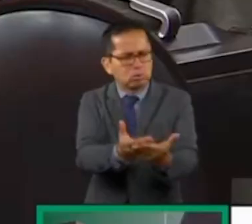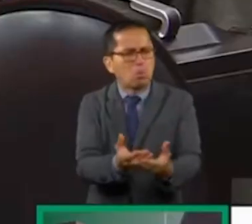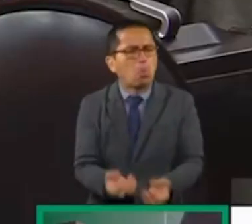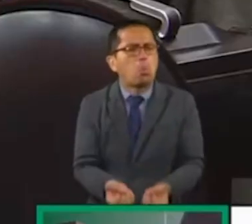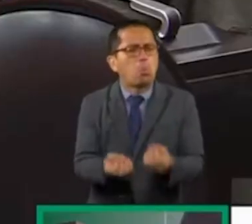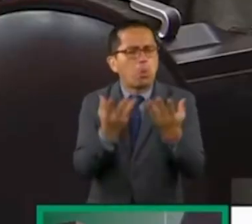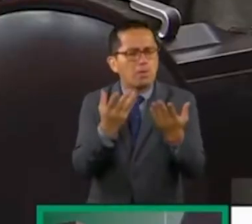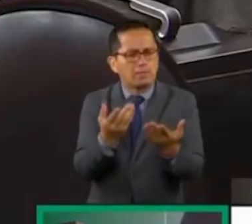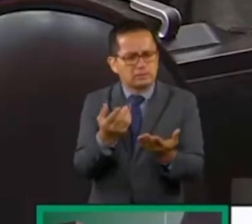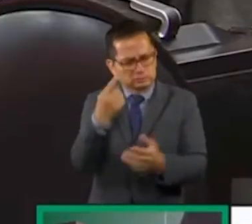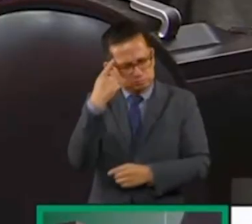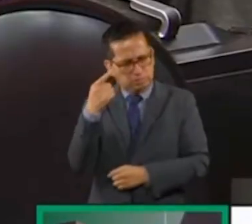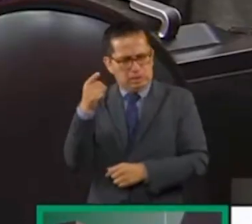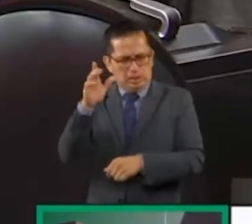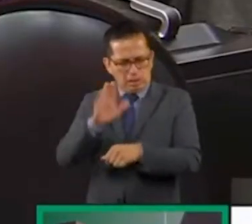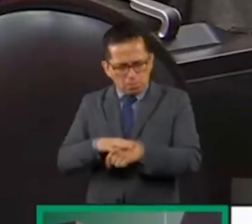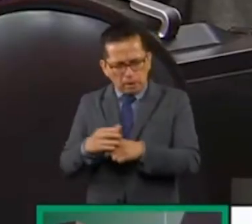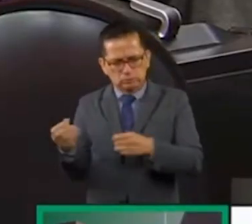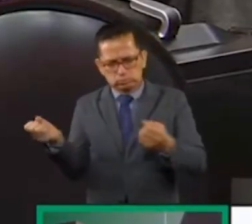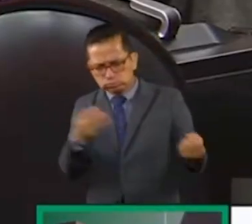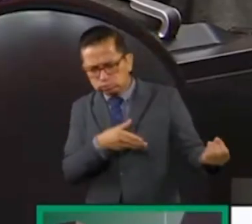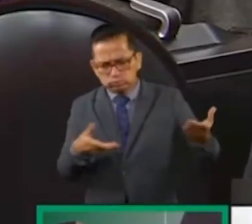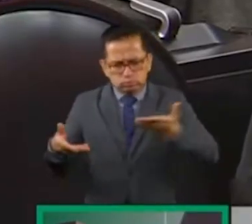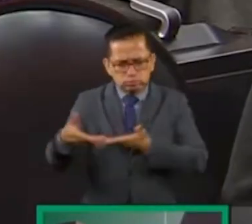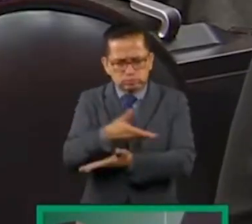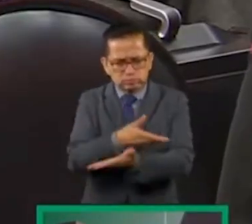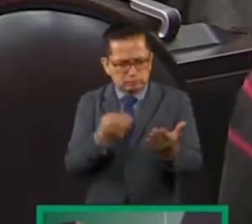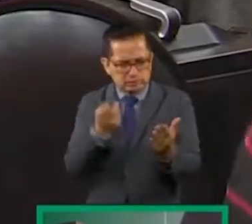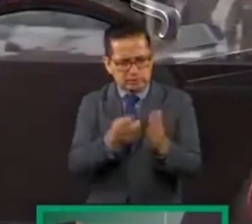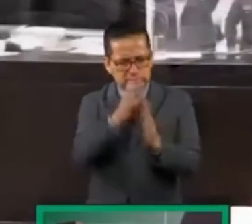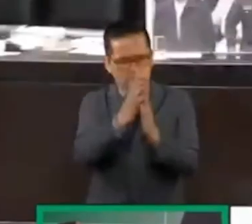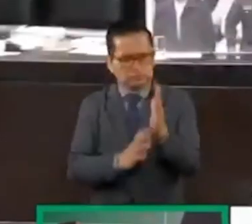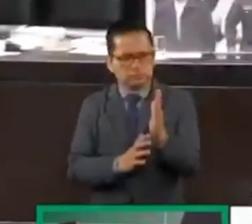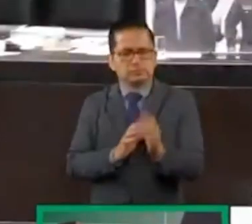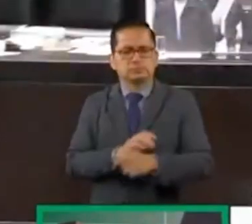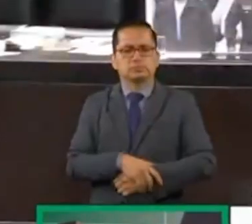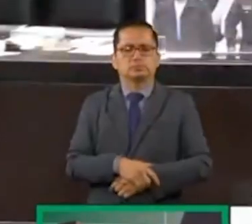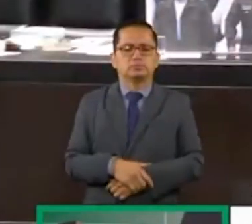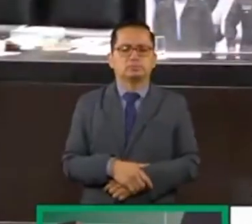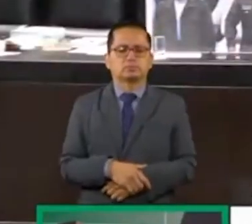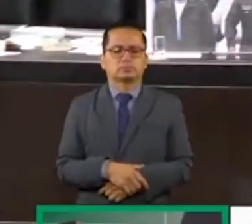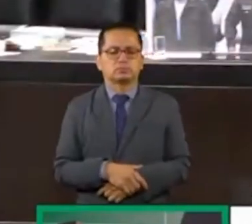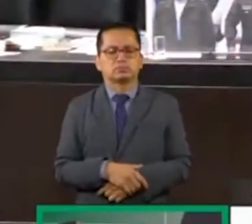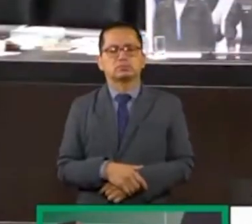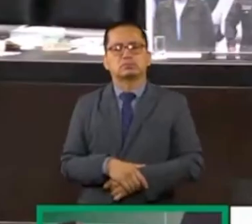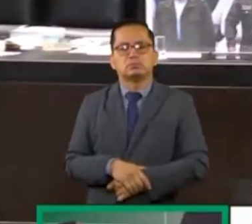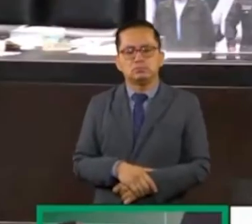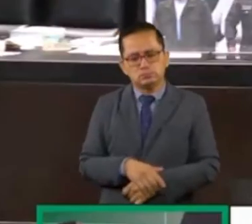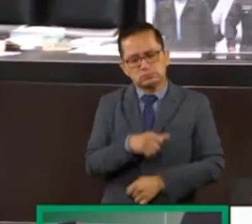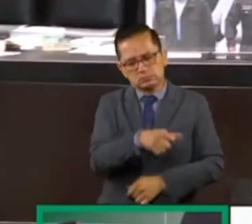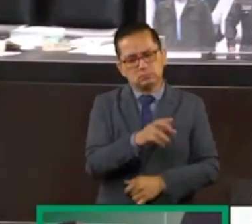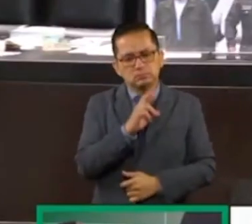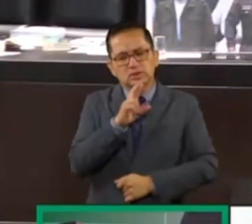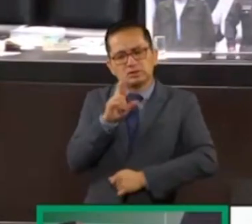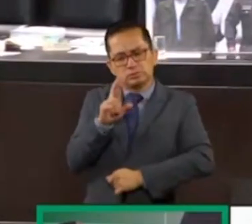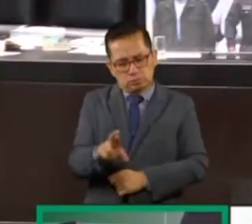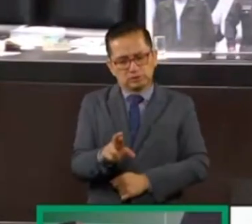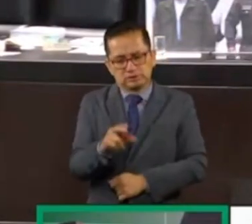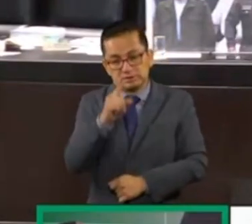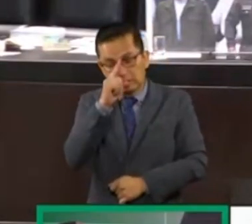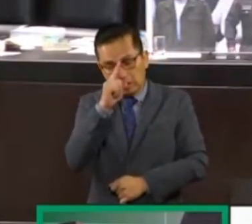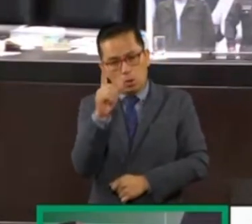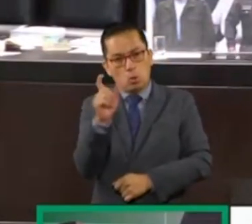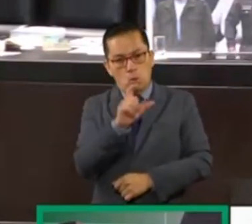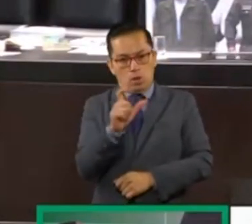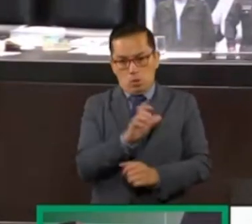Comisión de Justicia para enriquecer y observar este dictamen? ¿Es cuánto? Puede responder, diputada Lilia Aguilar, pidiéndole que cuando concluya